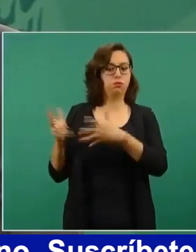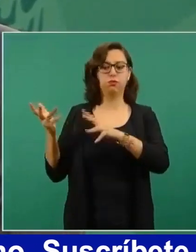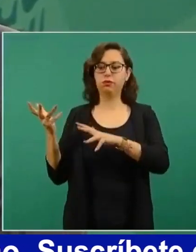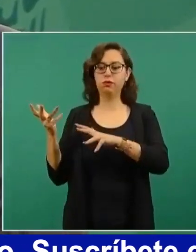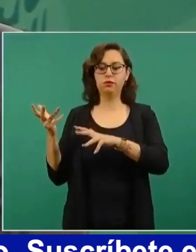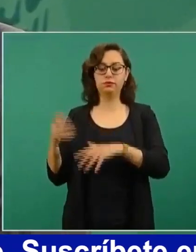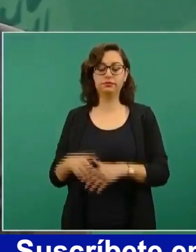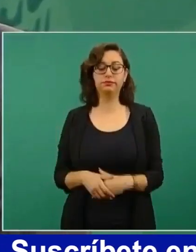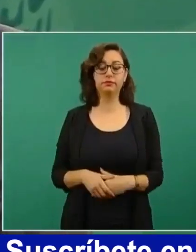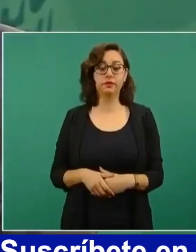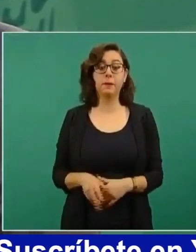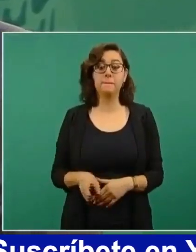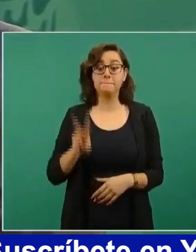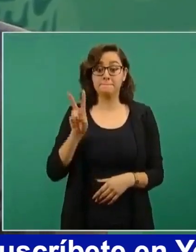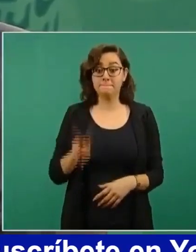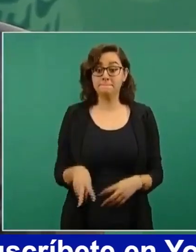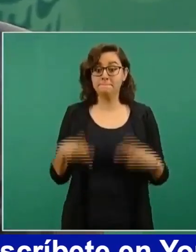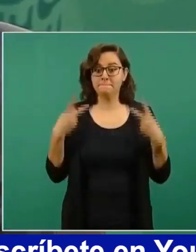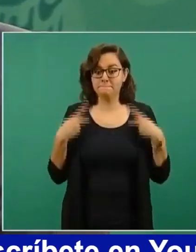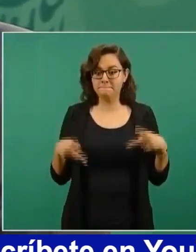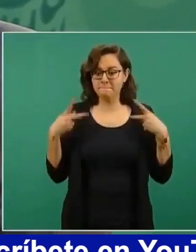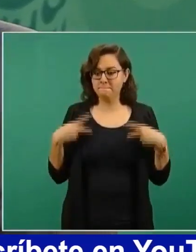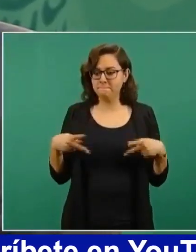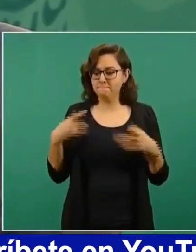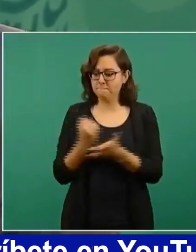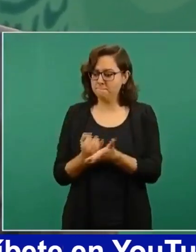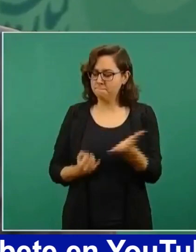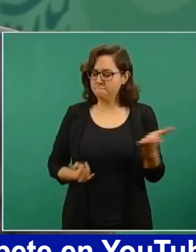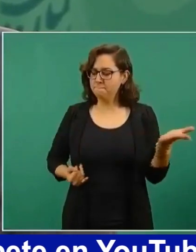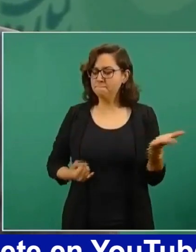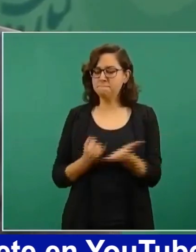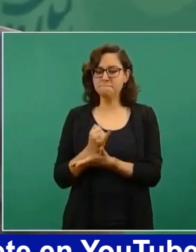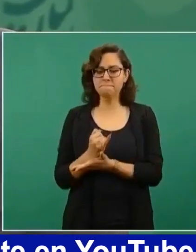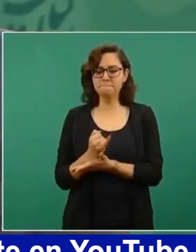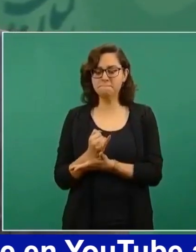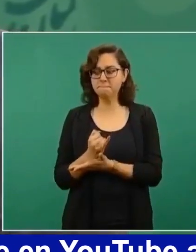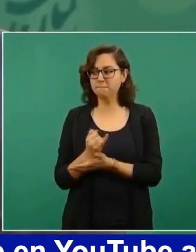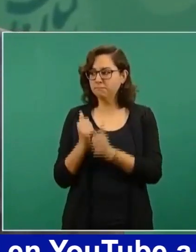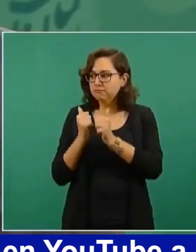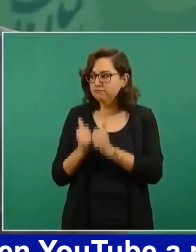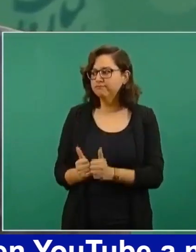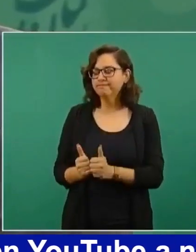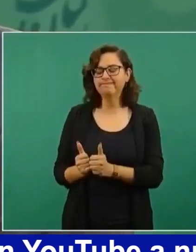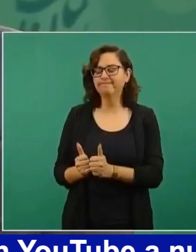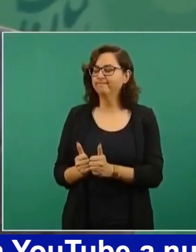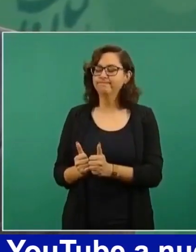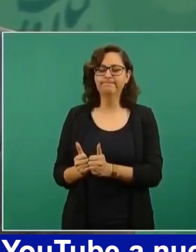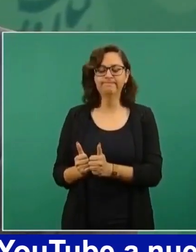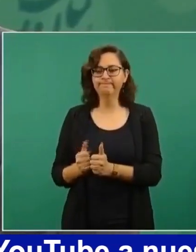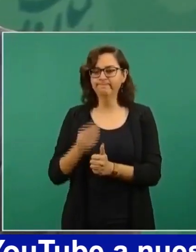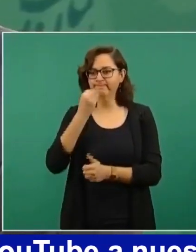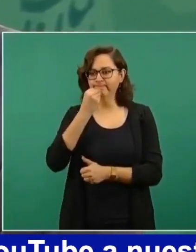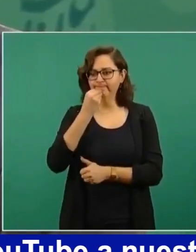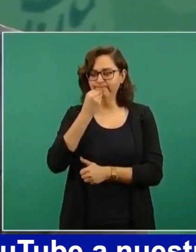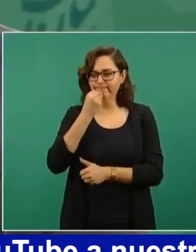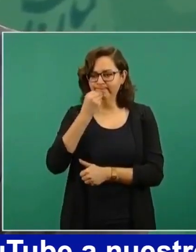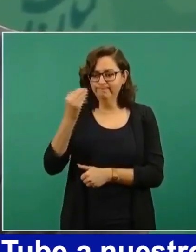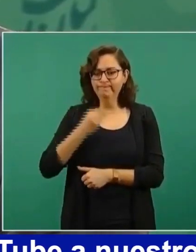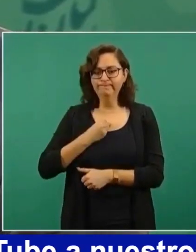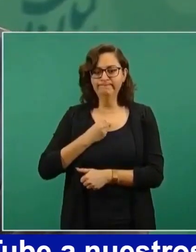Son héroes los que, en vez de quedarse en sus pueblos